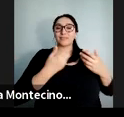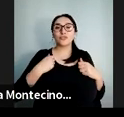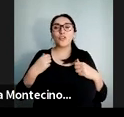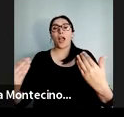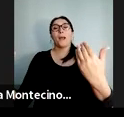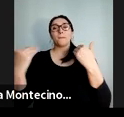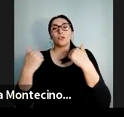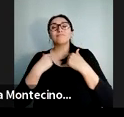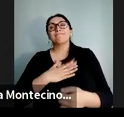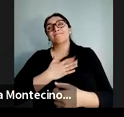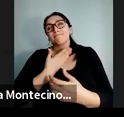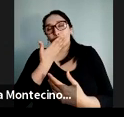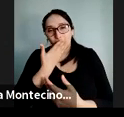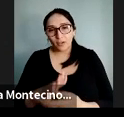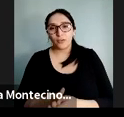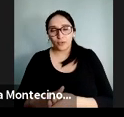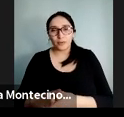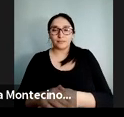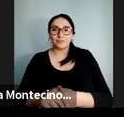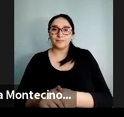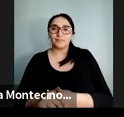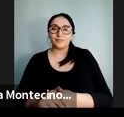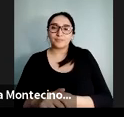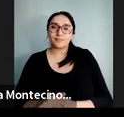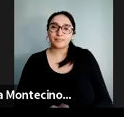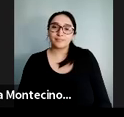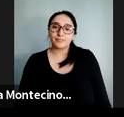a enfrentar este tipo de violencia.